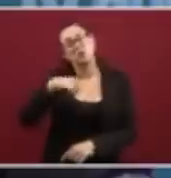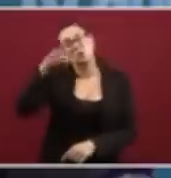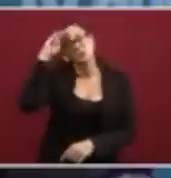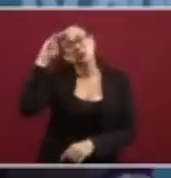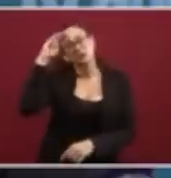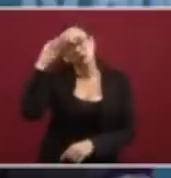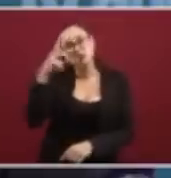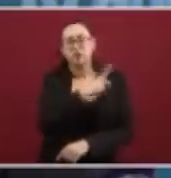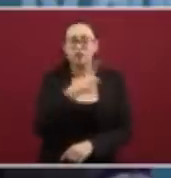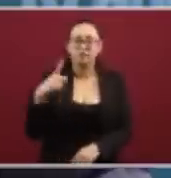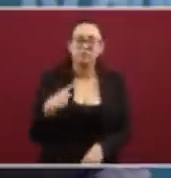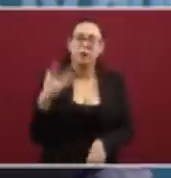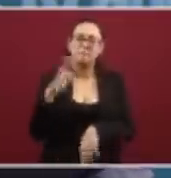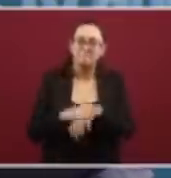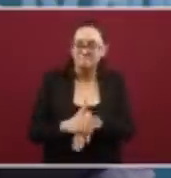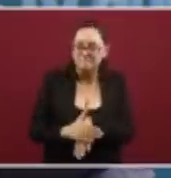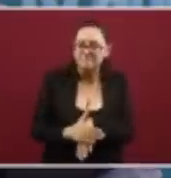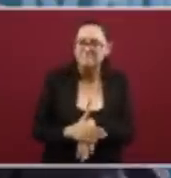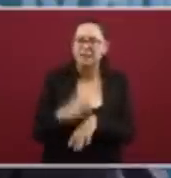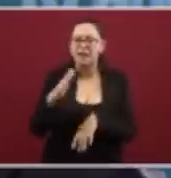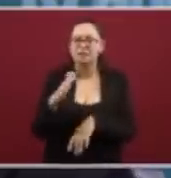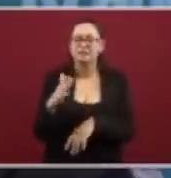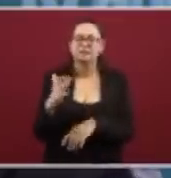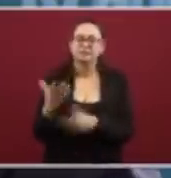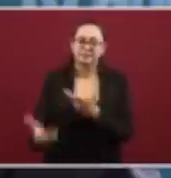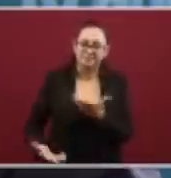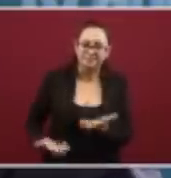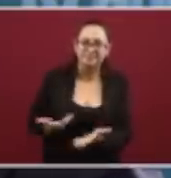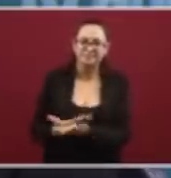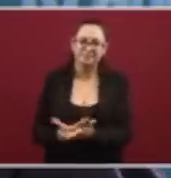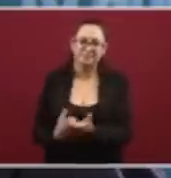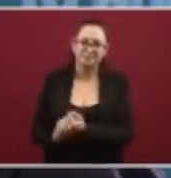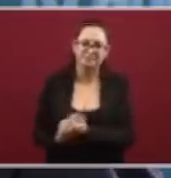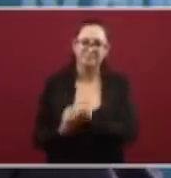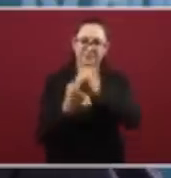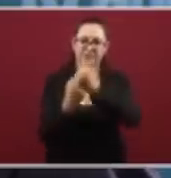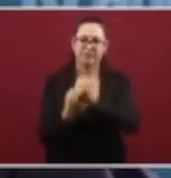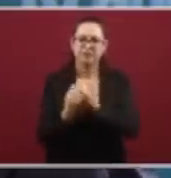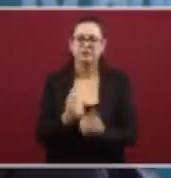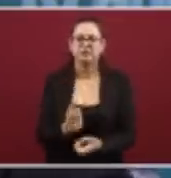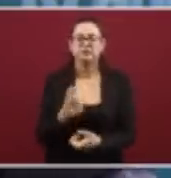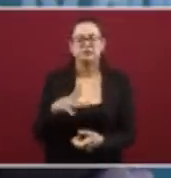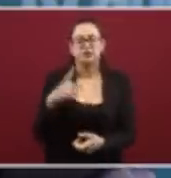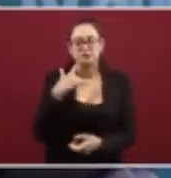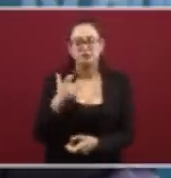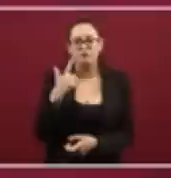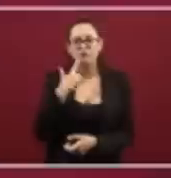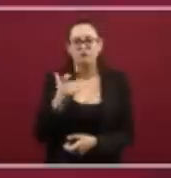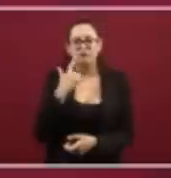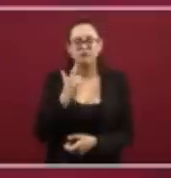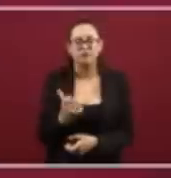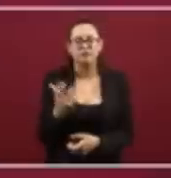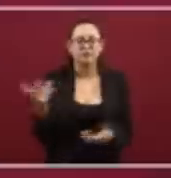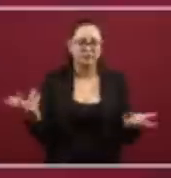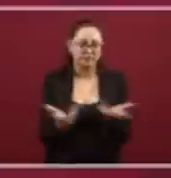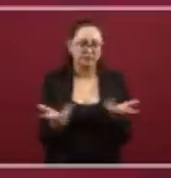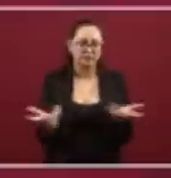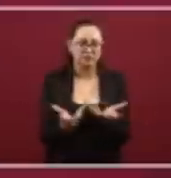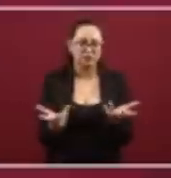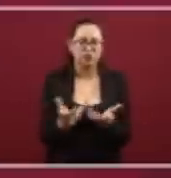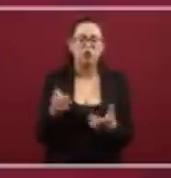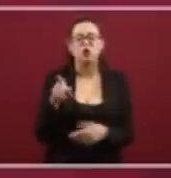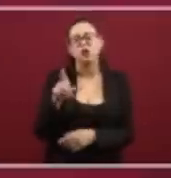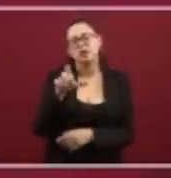fortalecerse tomando en cuenta el que yo considero que es el esfuerzo más destacable que se ha realizado el que realizó justamente la